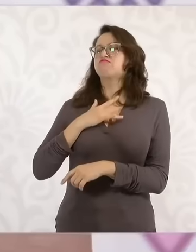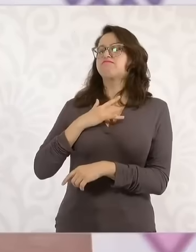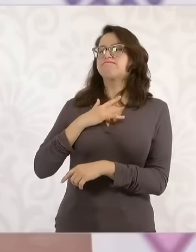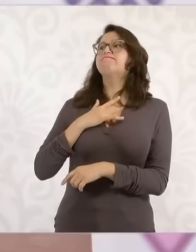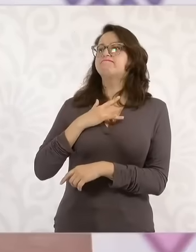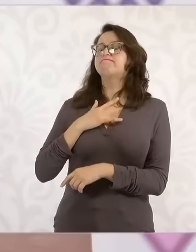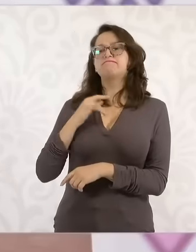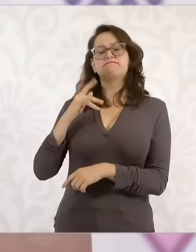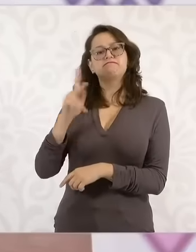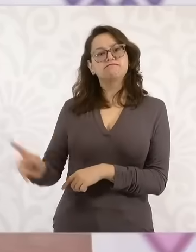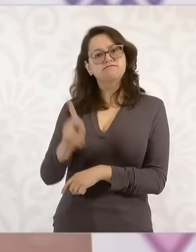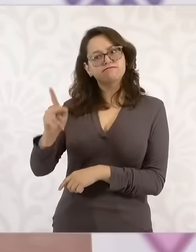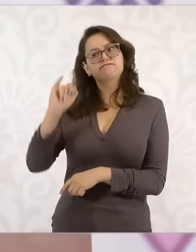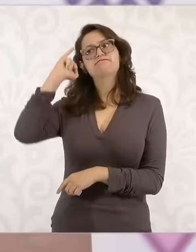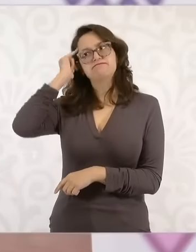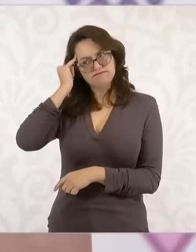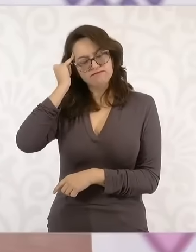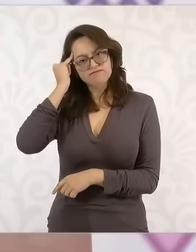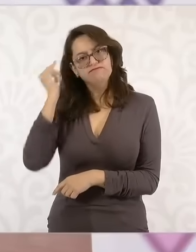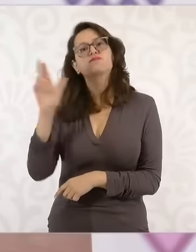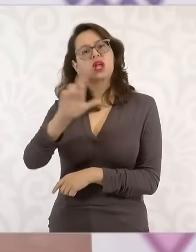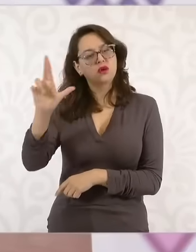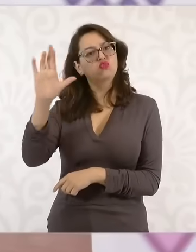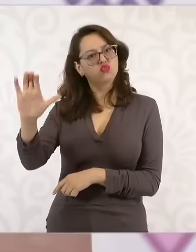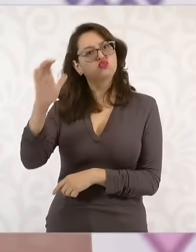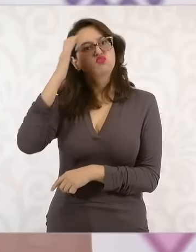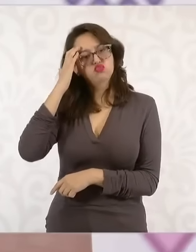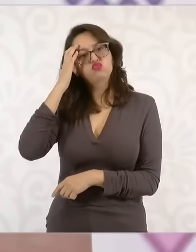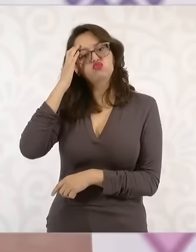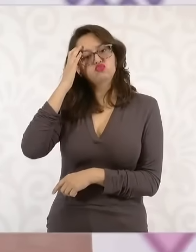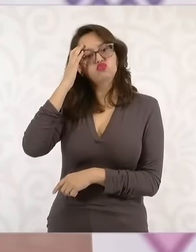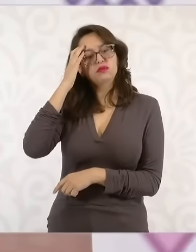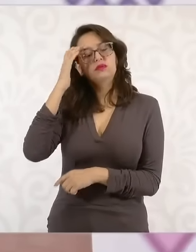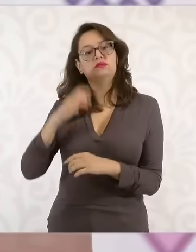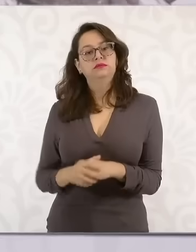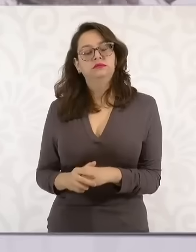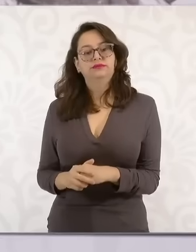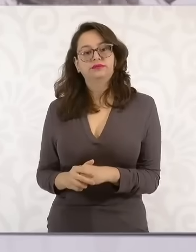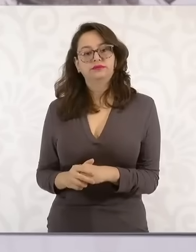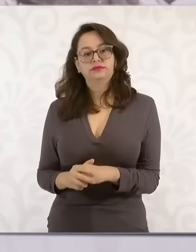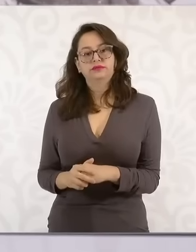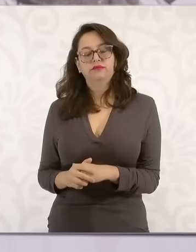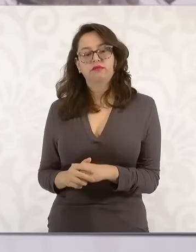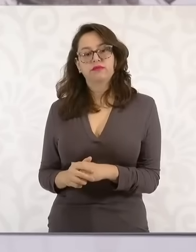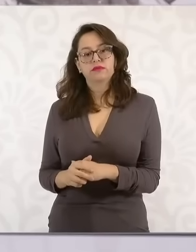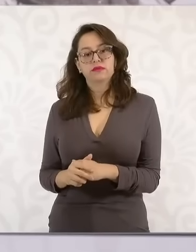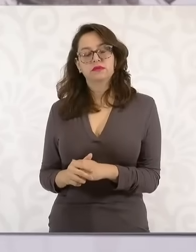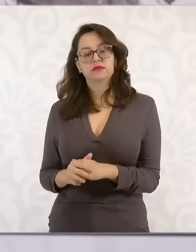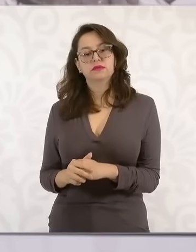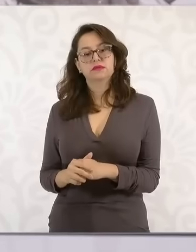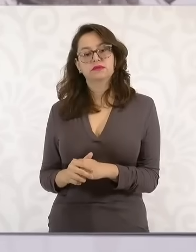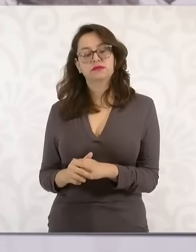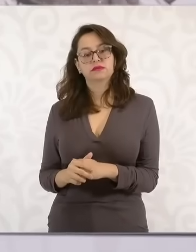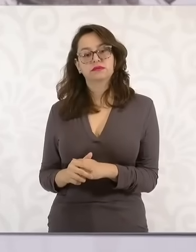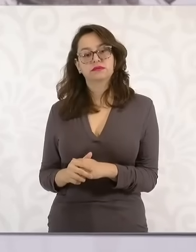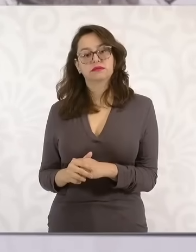reconocimiento a los pueblos originarios y a situaciones de